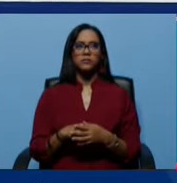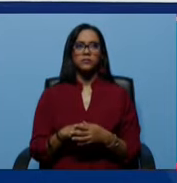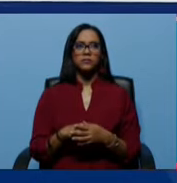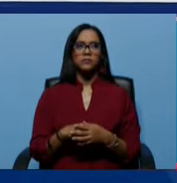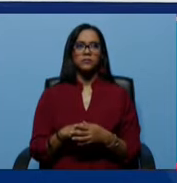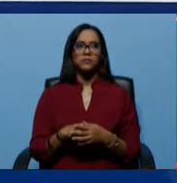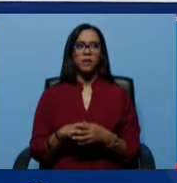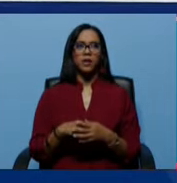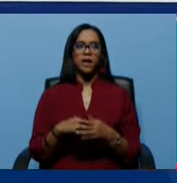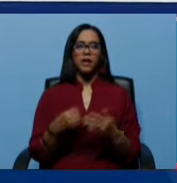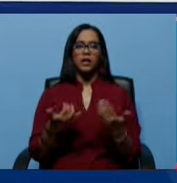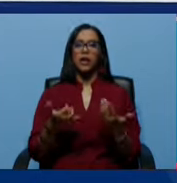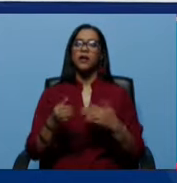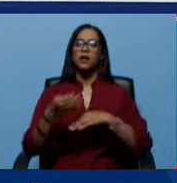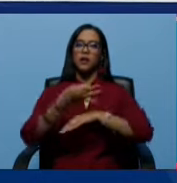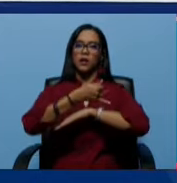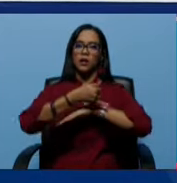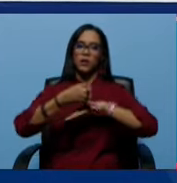en el horizonte.